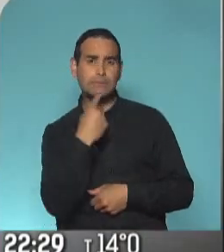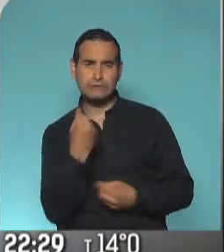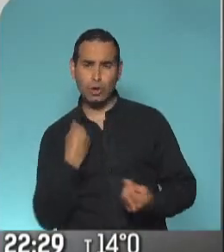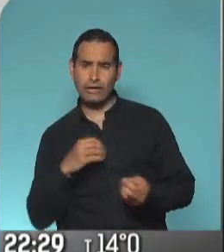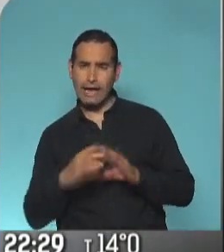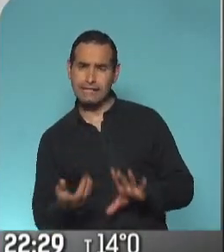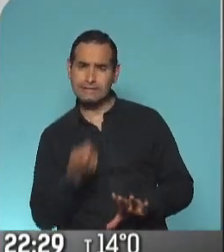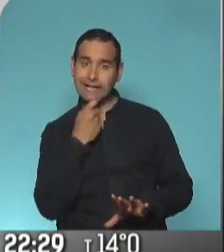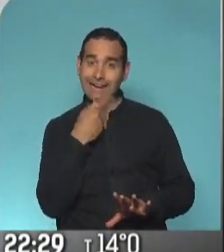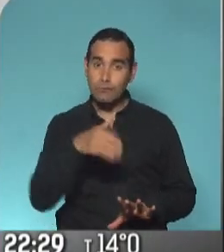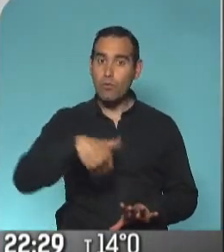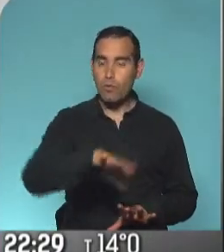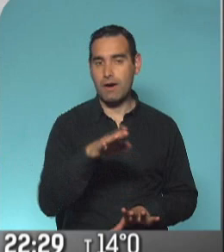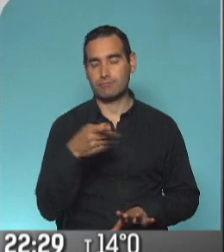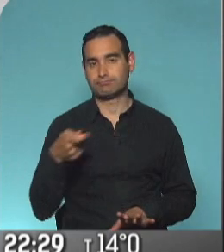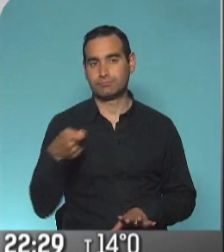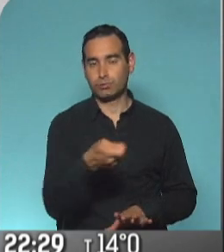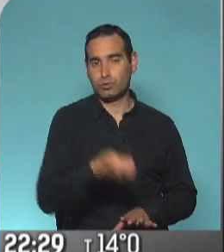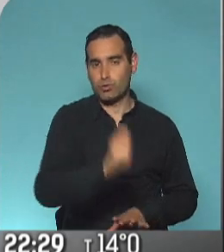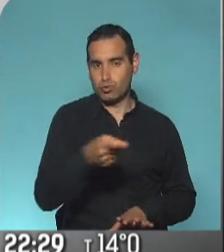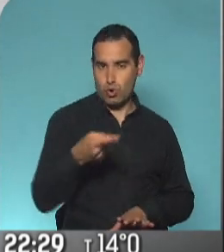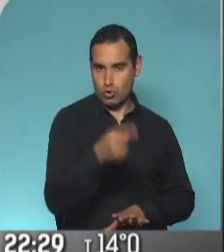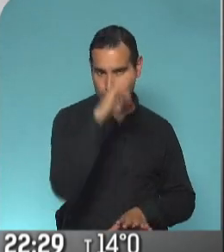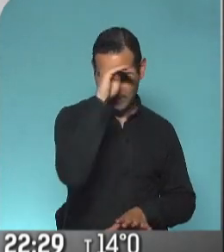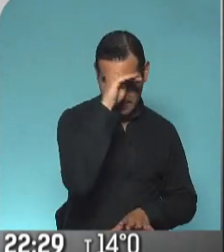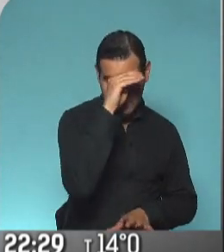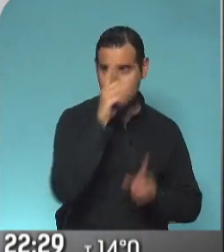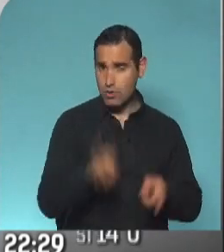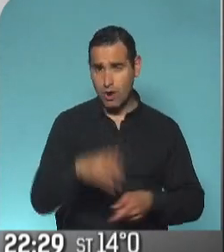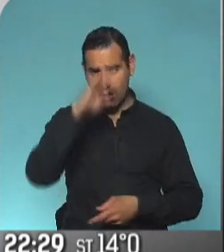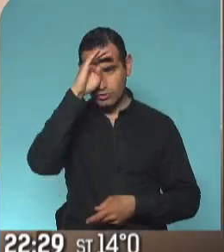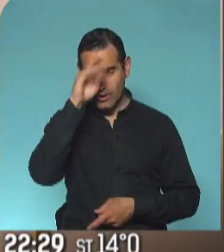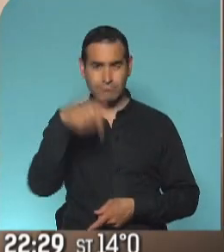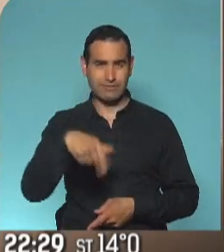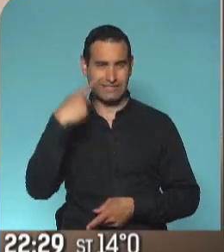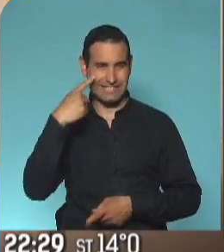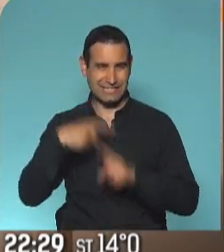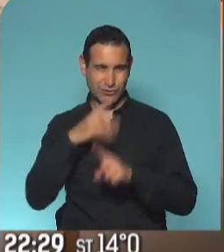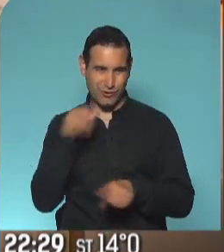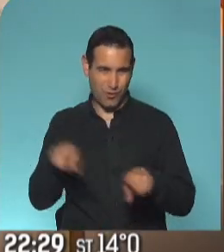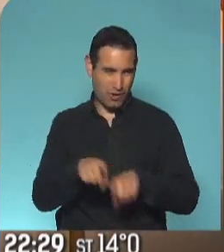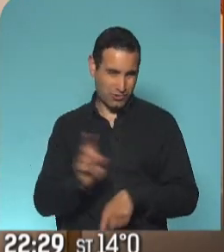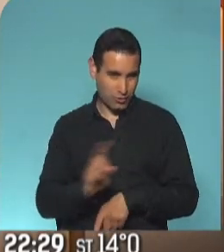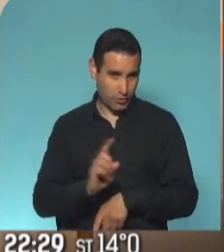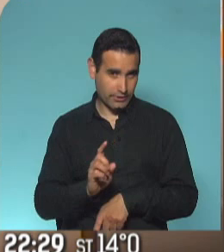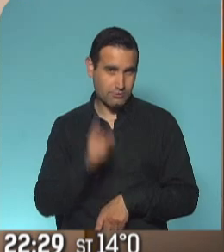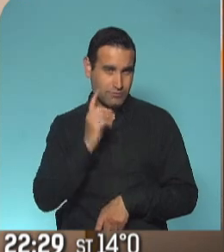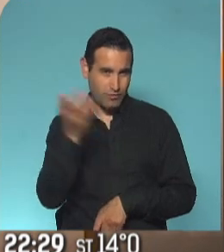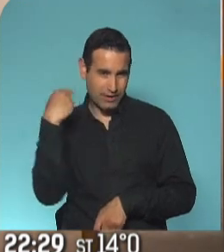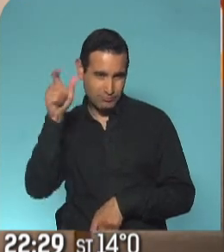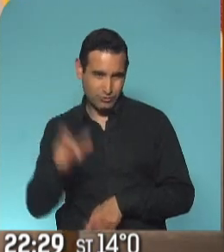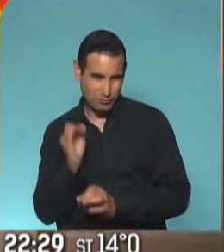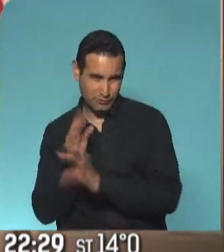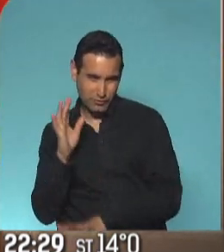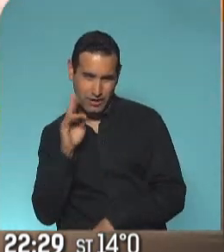si las evidencias acorralan del todo al presidente. Pero Trump no es Nixon. Es alguien que, como recordó un analista en estos